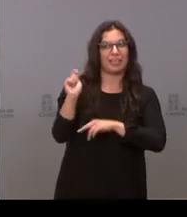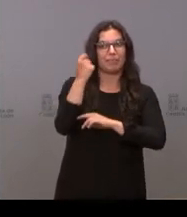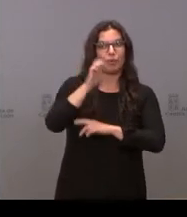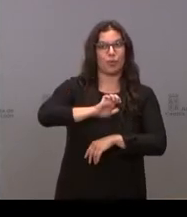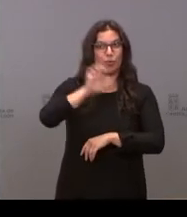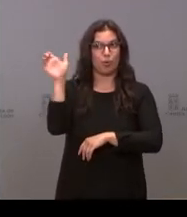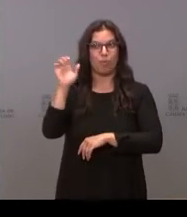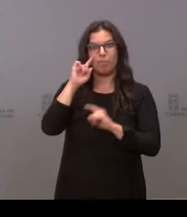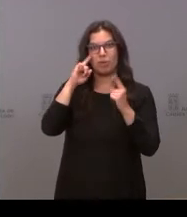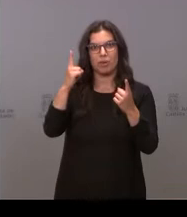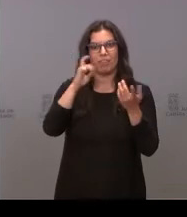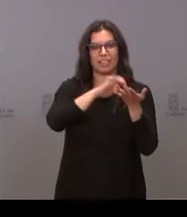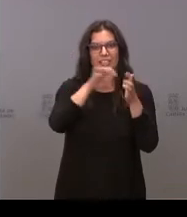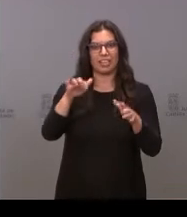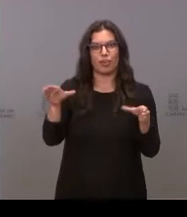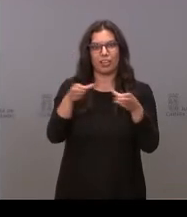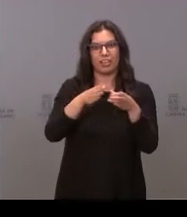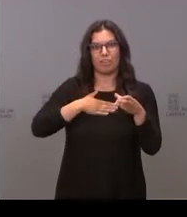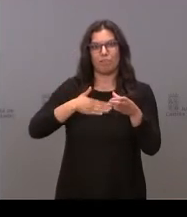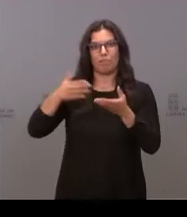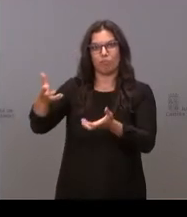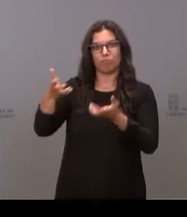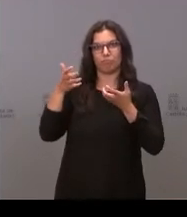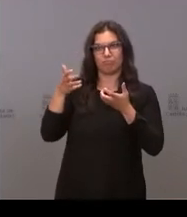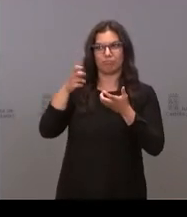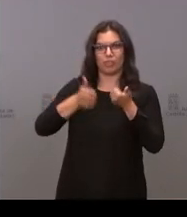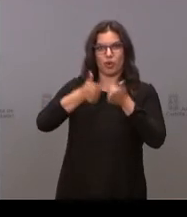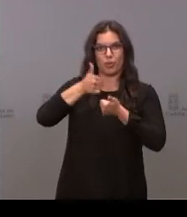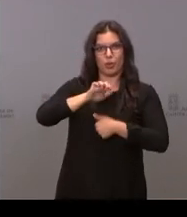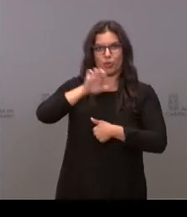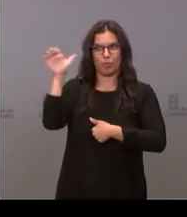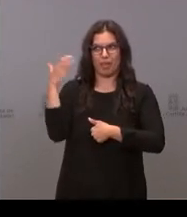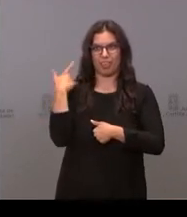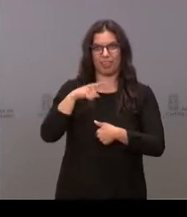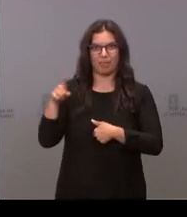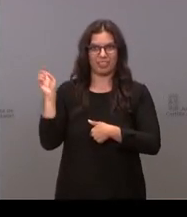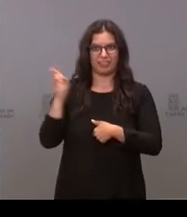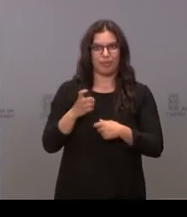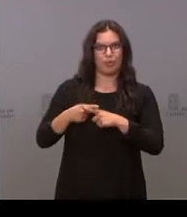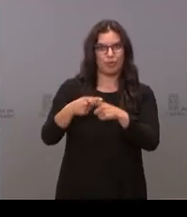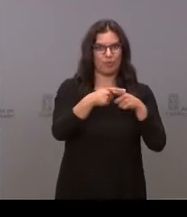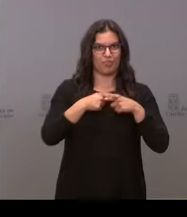equipo de Castilla y León consigue en una competición europea en este nivel.